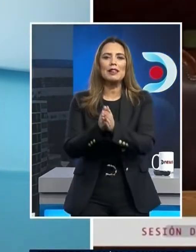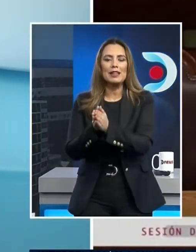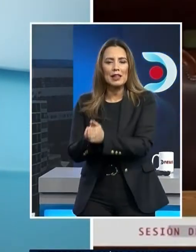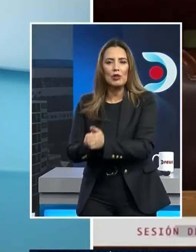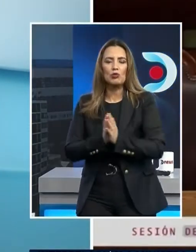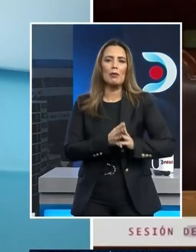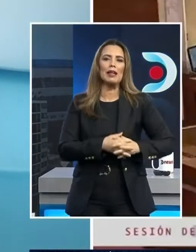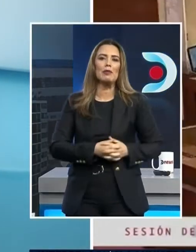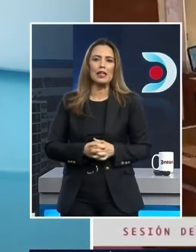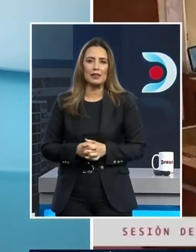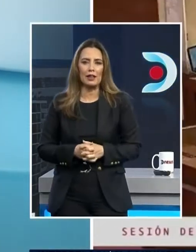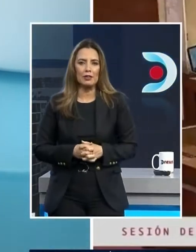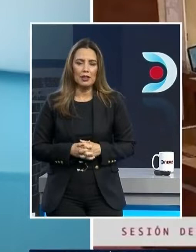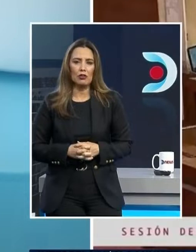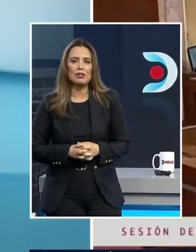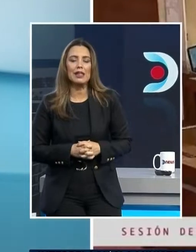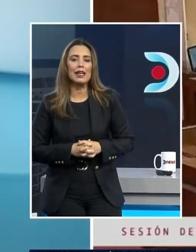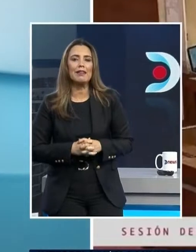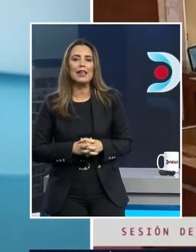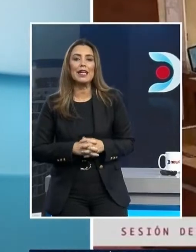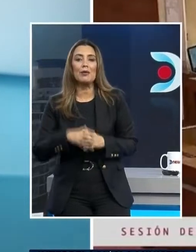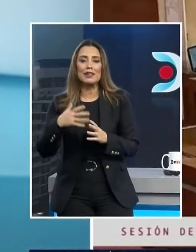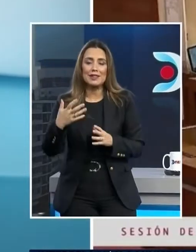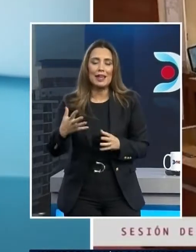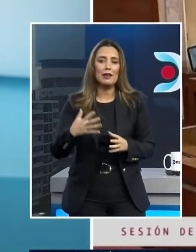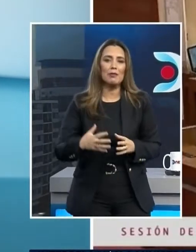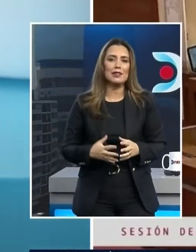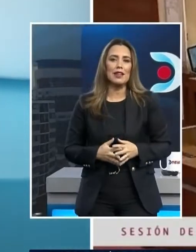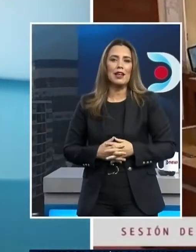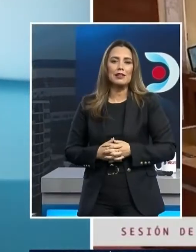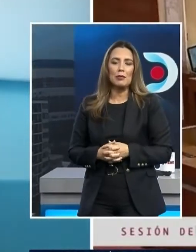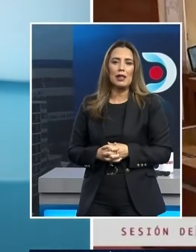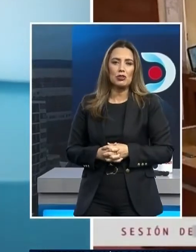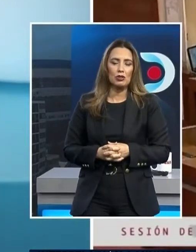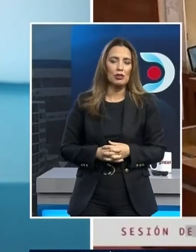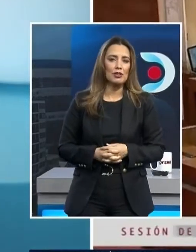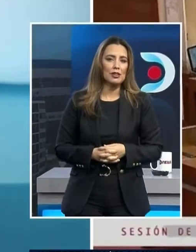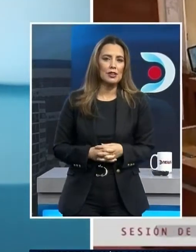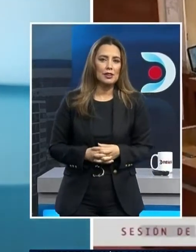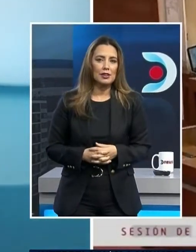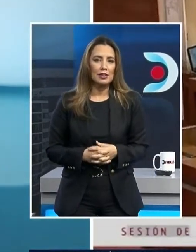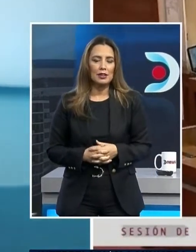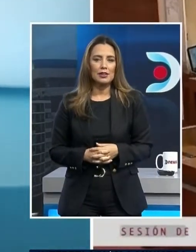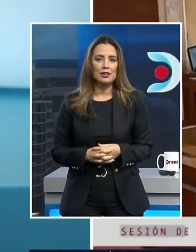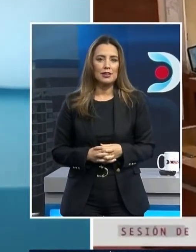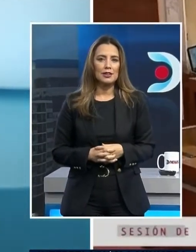buena ministra o es una mala ministra? ¿Considera que habría que avanzar más allá de la interpelación?